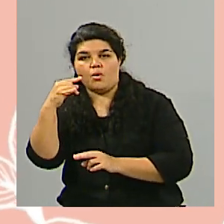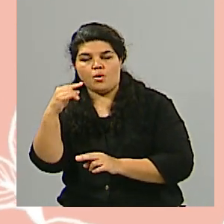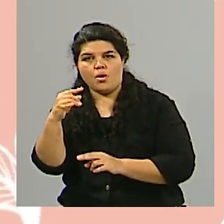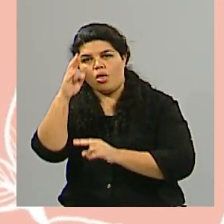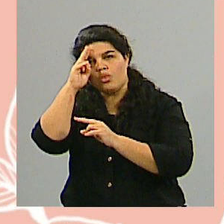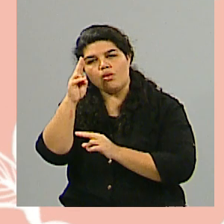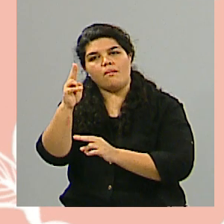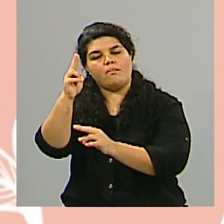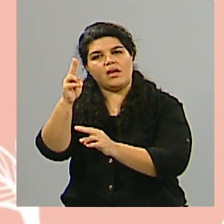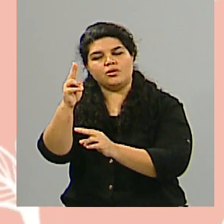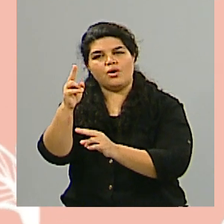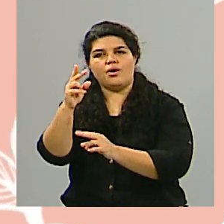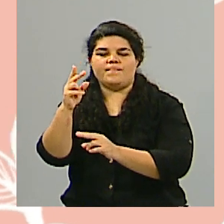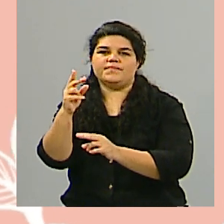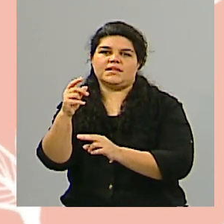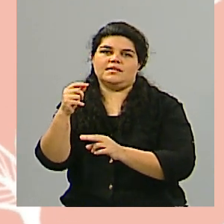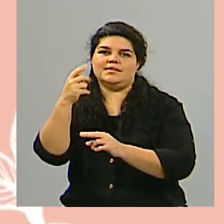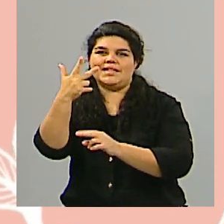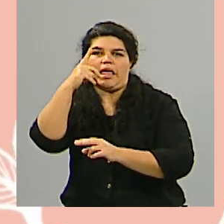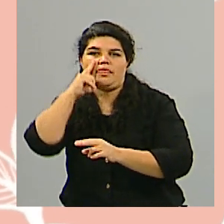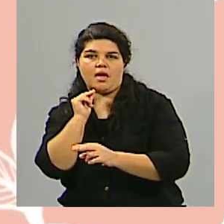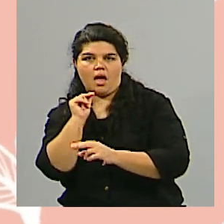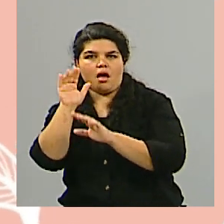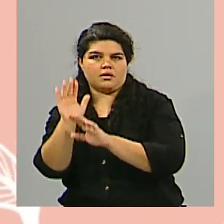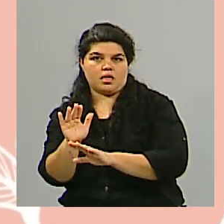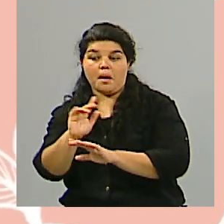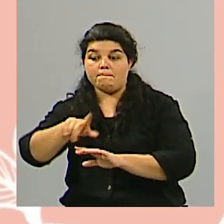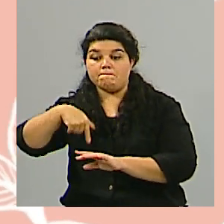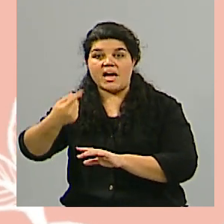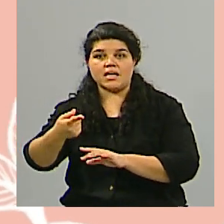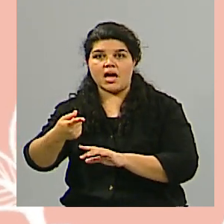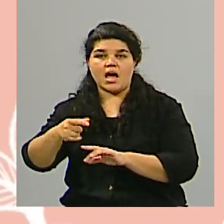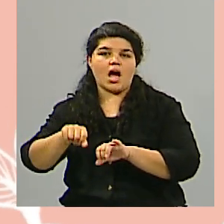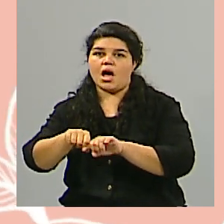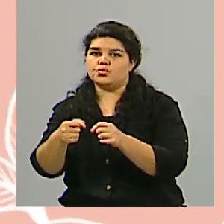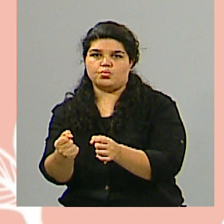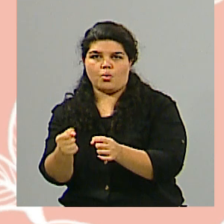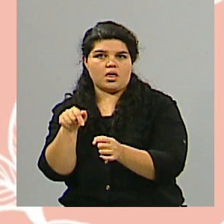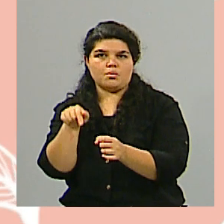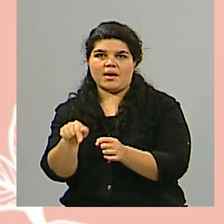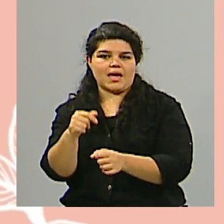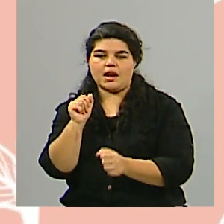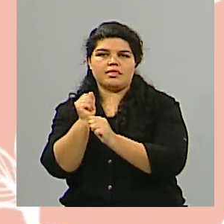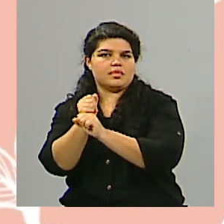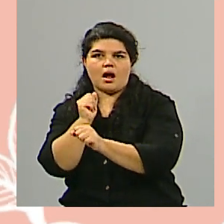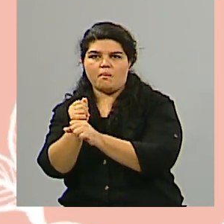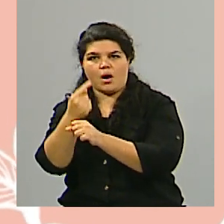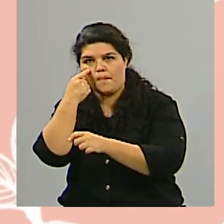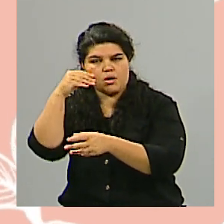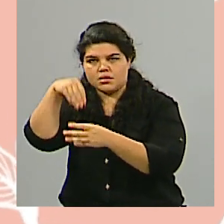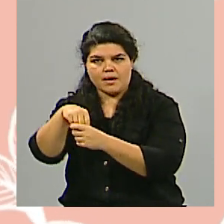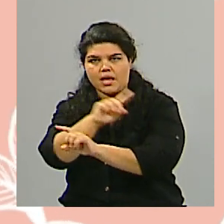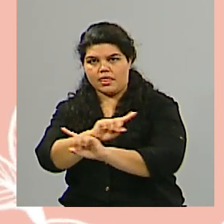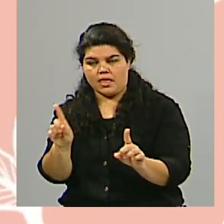dio 72 horas de duelo, pero en el día de mañana es asueto administrativo, teniendo en cuenta